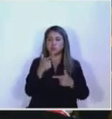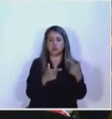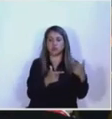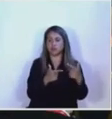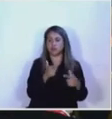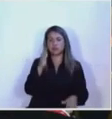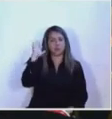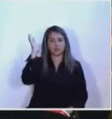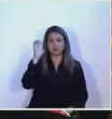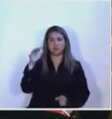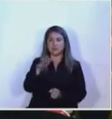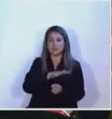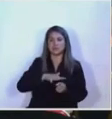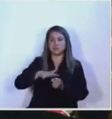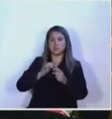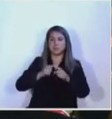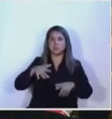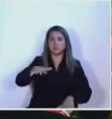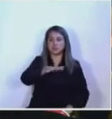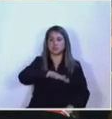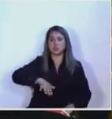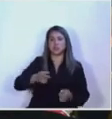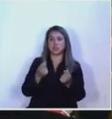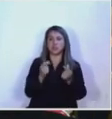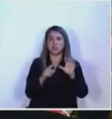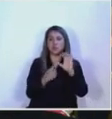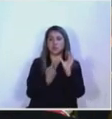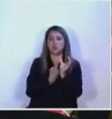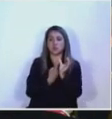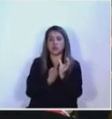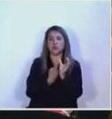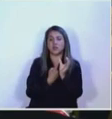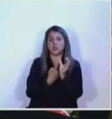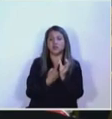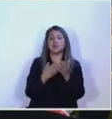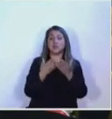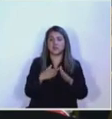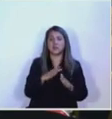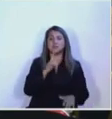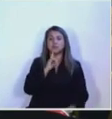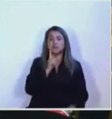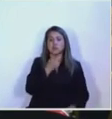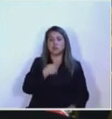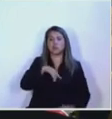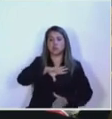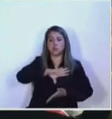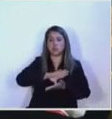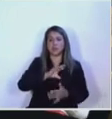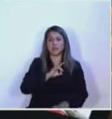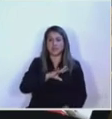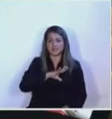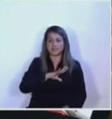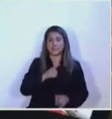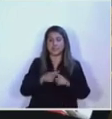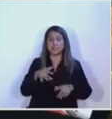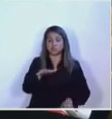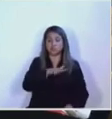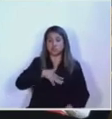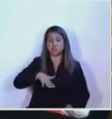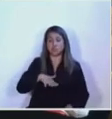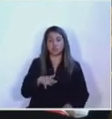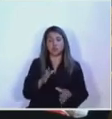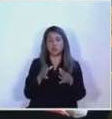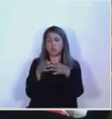incomprensión del escenario social, económico y cultural que se había incubado en nuestro país. Chile, sociedad donde un pequeño